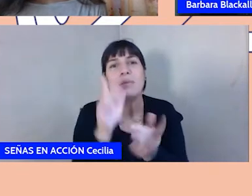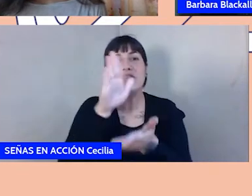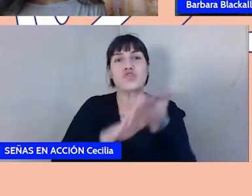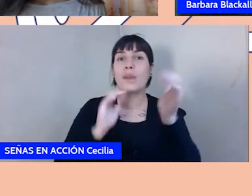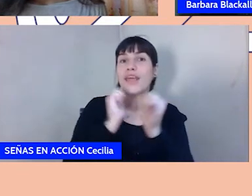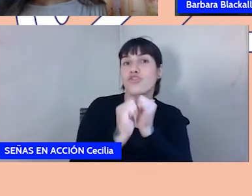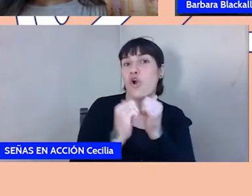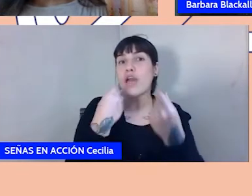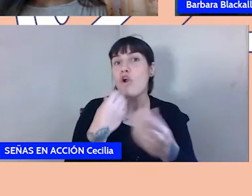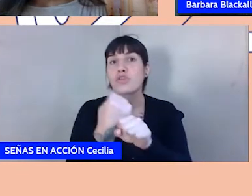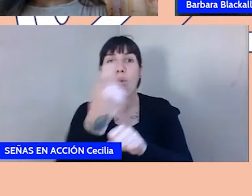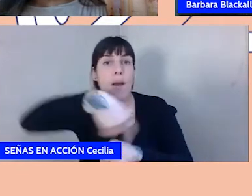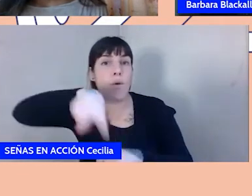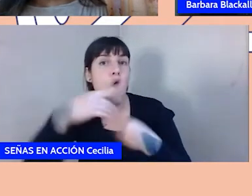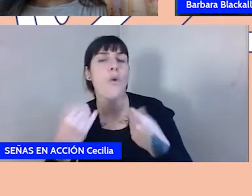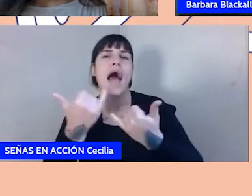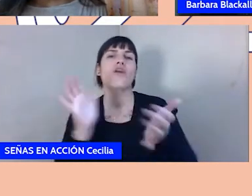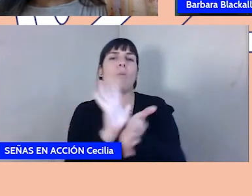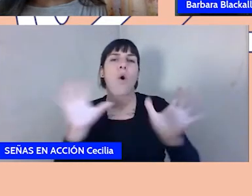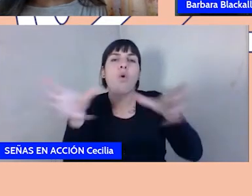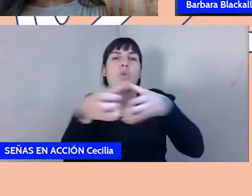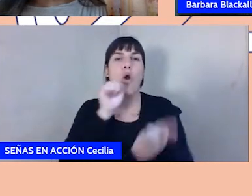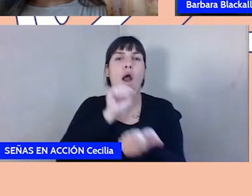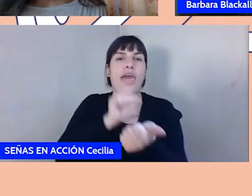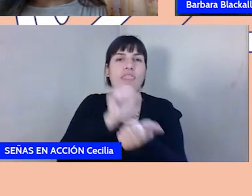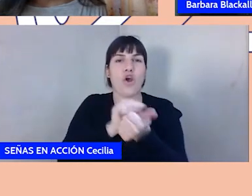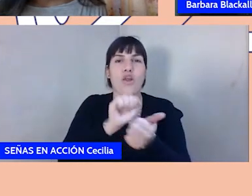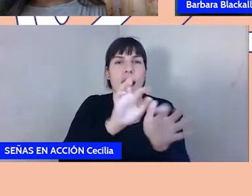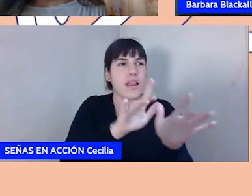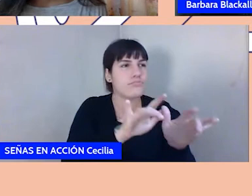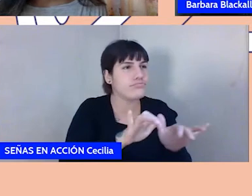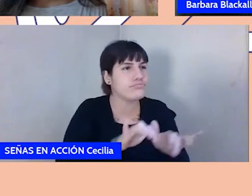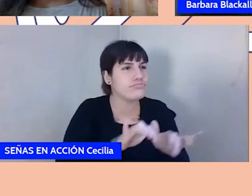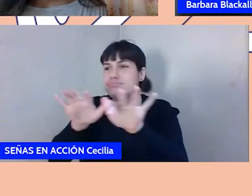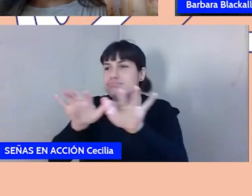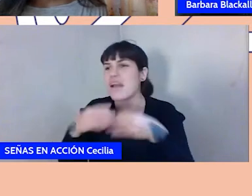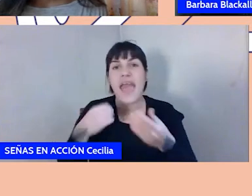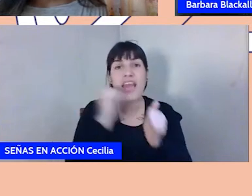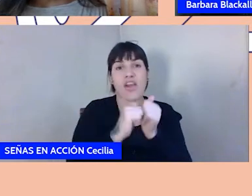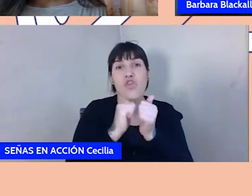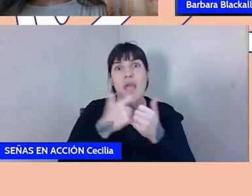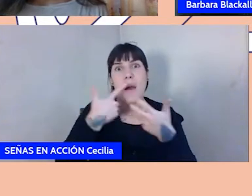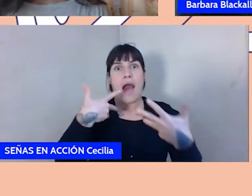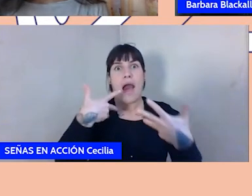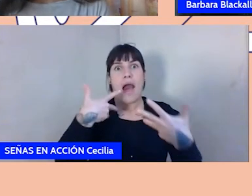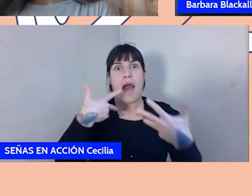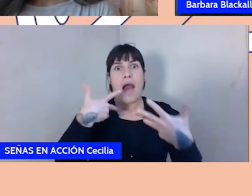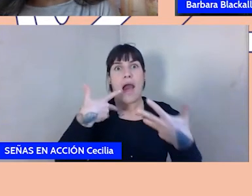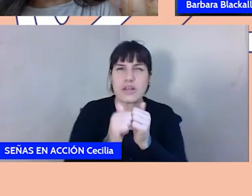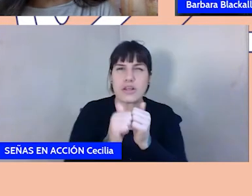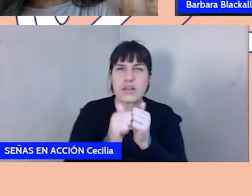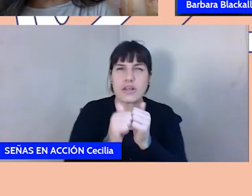una mesa editorial, digamos, que recabamos las historias más destacadas, las soluciones que las mujeres están proponiendo para poner fin a ciertos